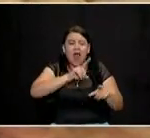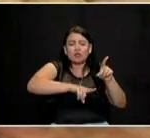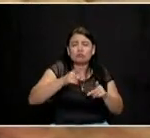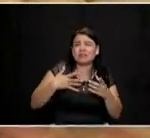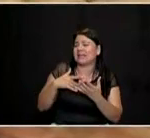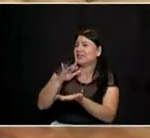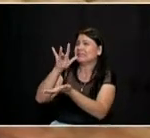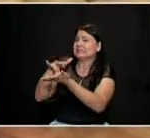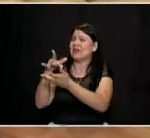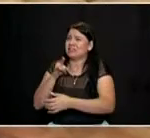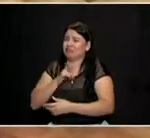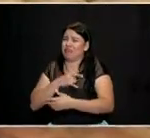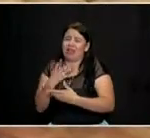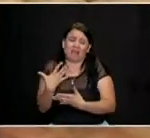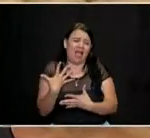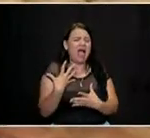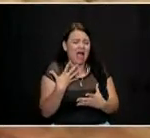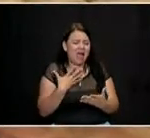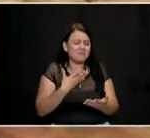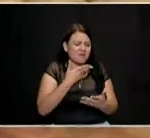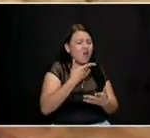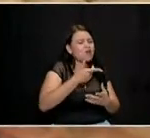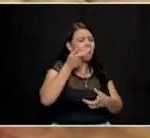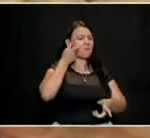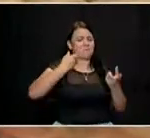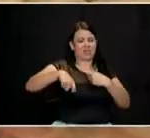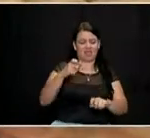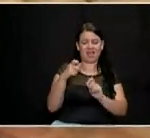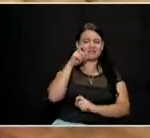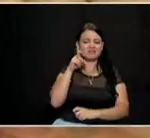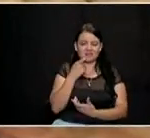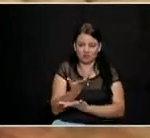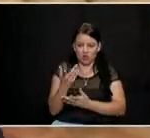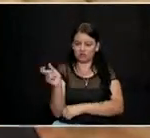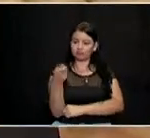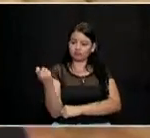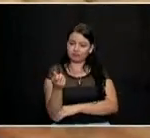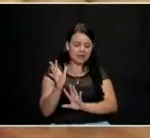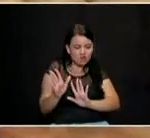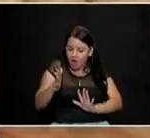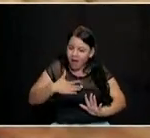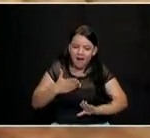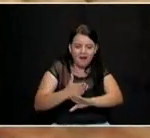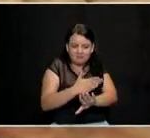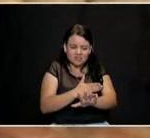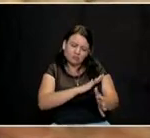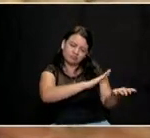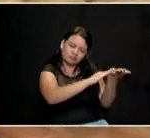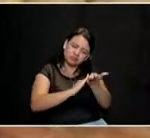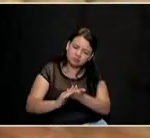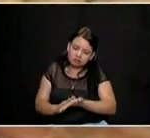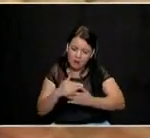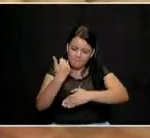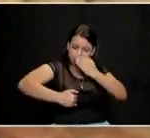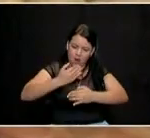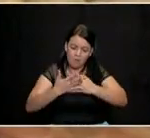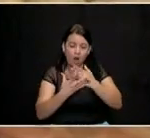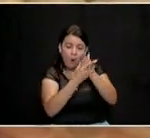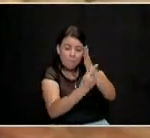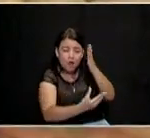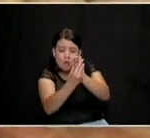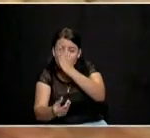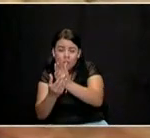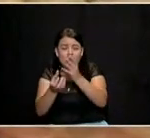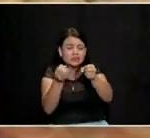extensión escolar la violencia intrafamiliar y este es uno de los elementos sobre los que trabajaremos para transformar la realidad de los territorios más pobres de nuestra